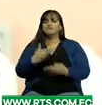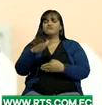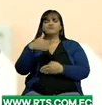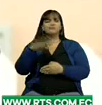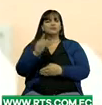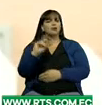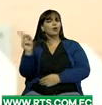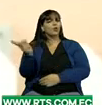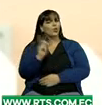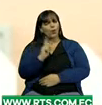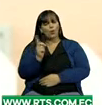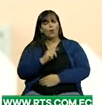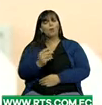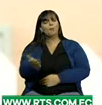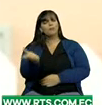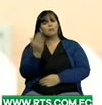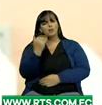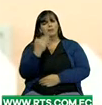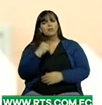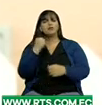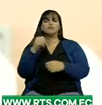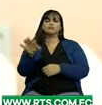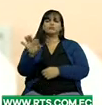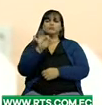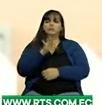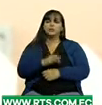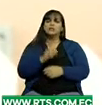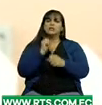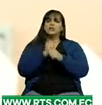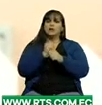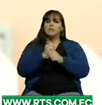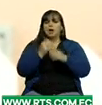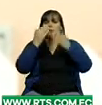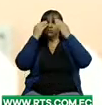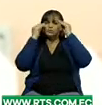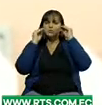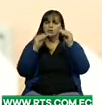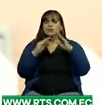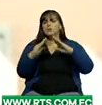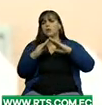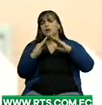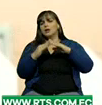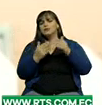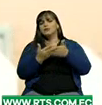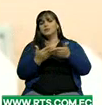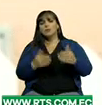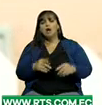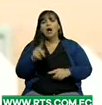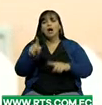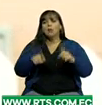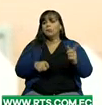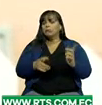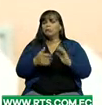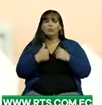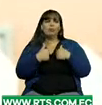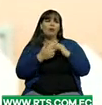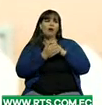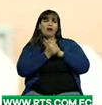discapacidad, aprenden a disfrutar de la diversidad. Para finales de este año, tendremos